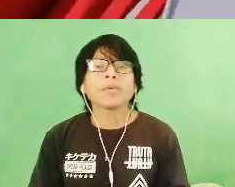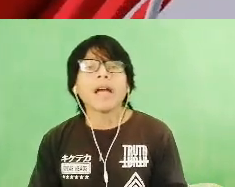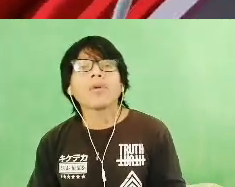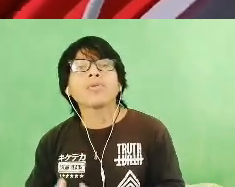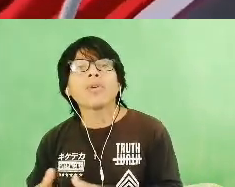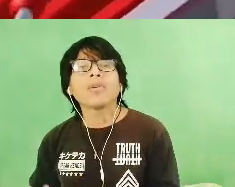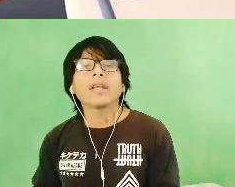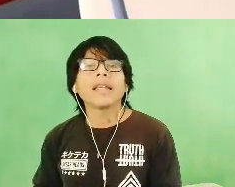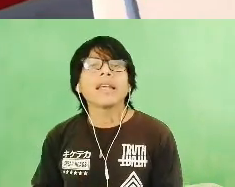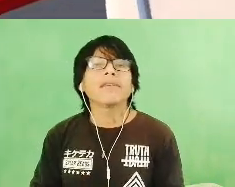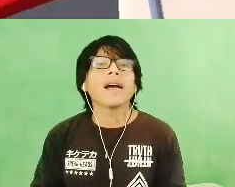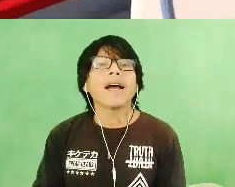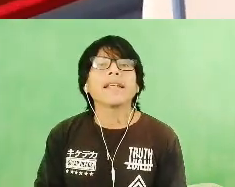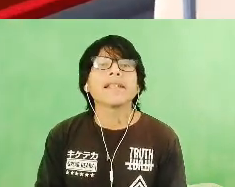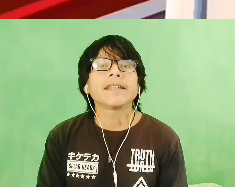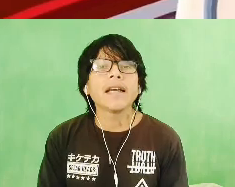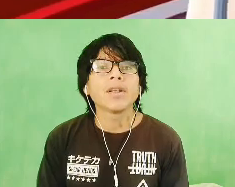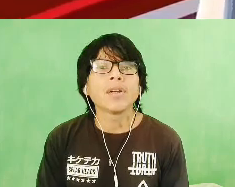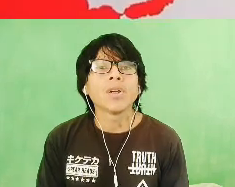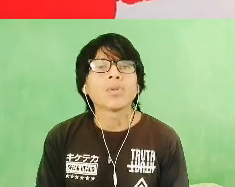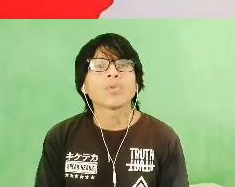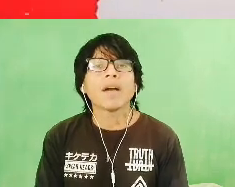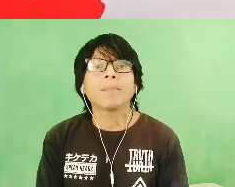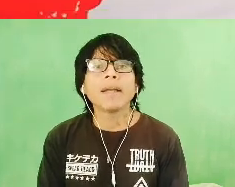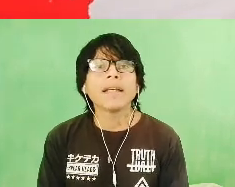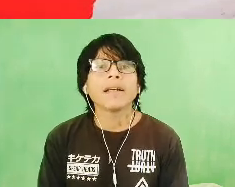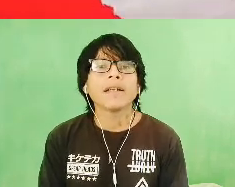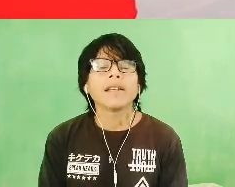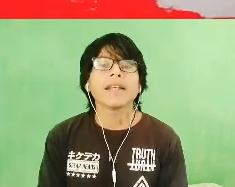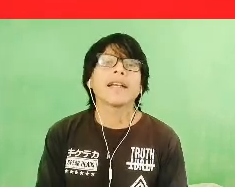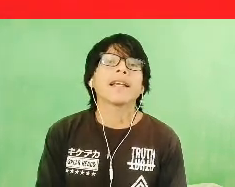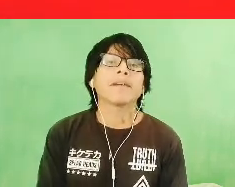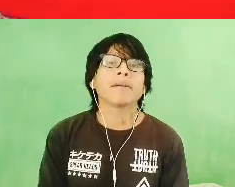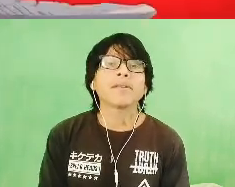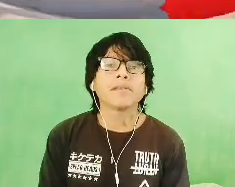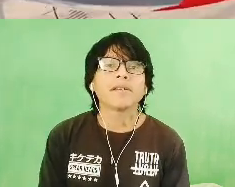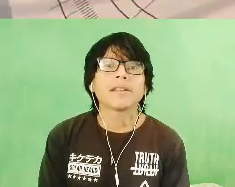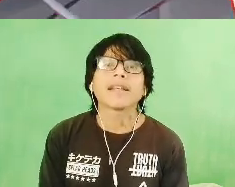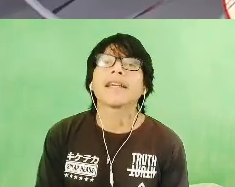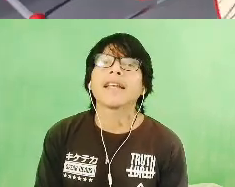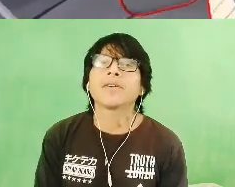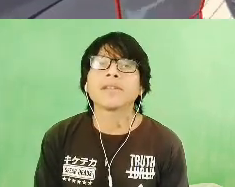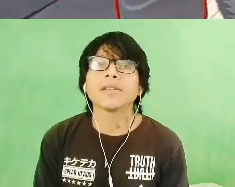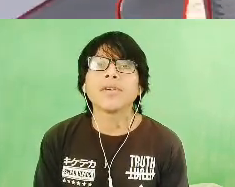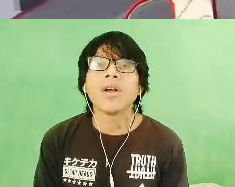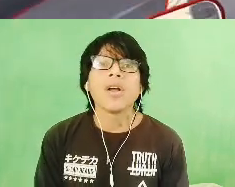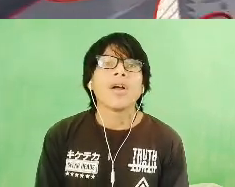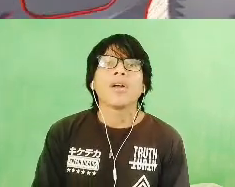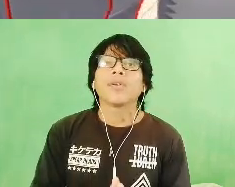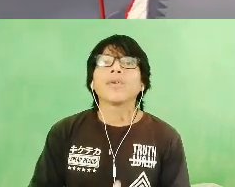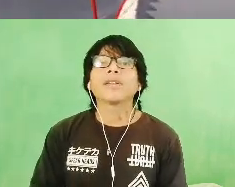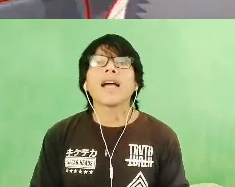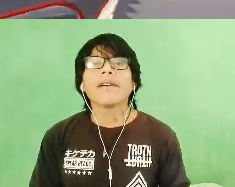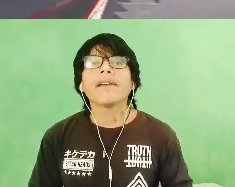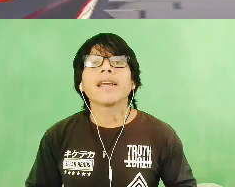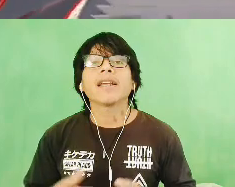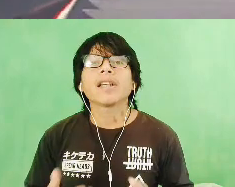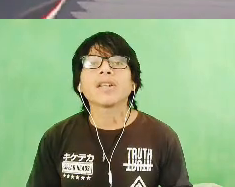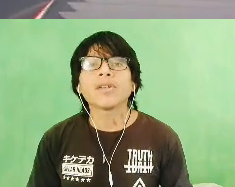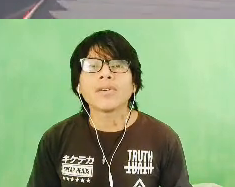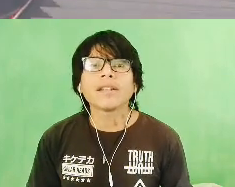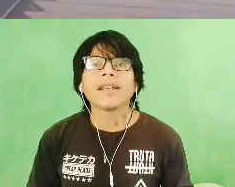le preguntaron dónde iba a iniciar su campaña. ¿Y qué creen que pasó? ¿Qué creen que contestó? No